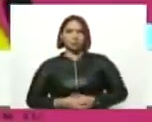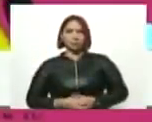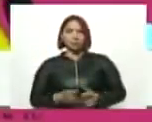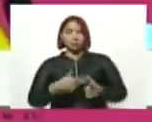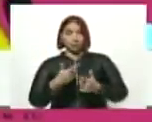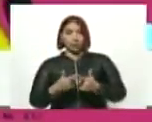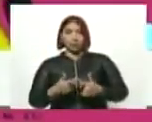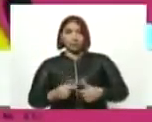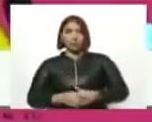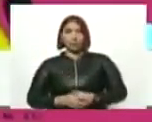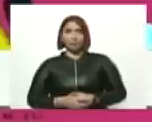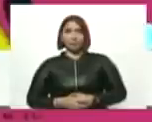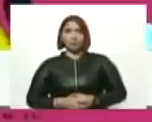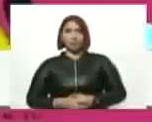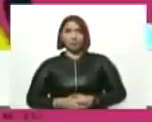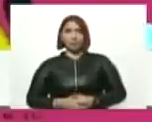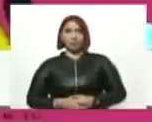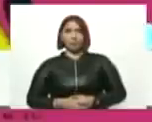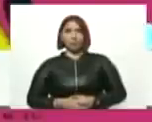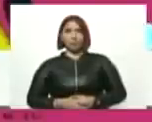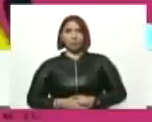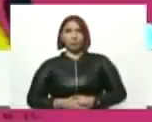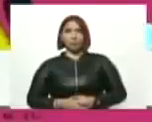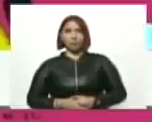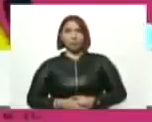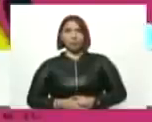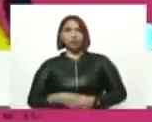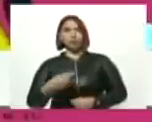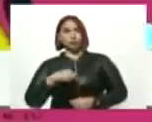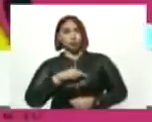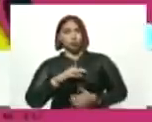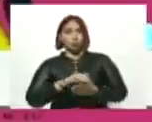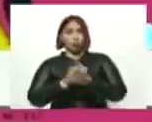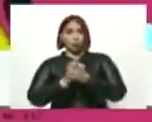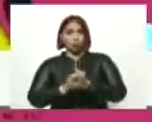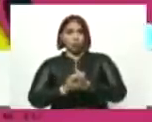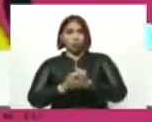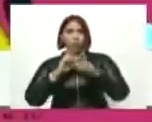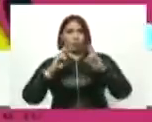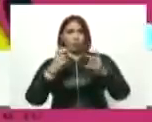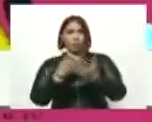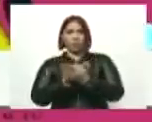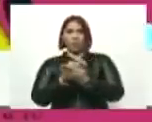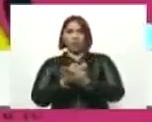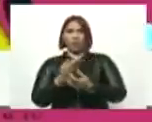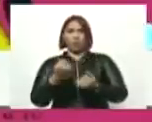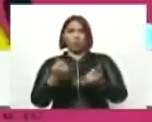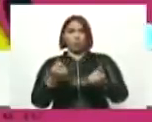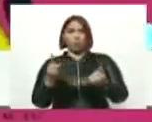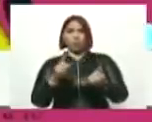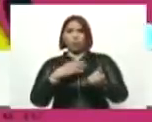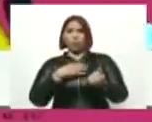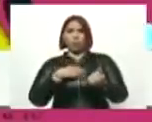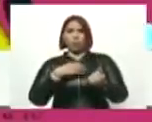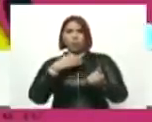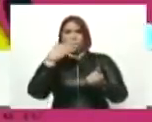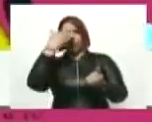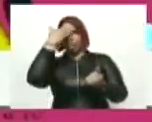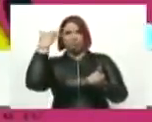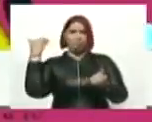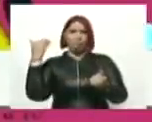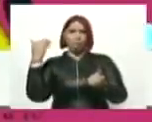Entonces, nosotros, compañeros, compañeras, el tema económico no podemos escurrir el bulto, ¿eh? Un tema